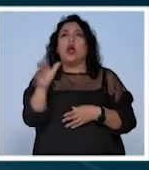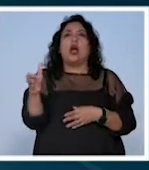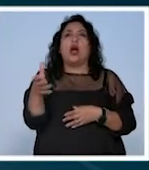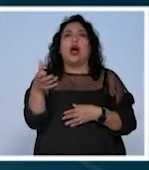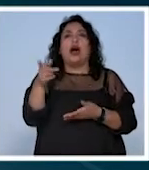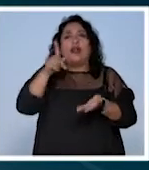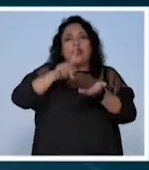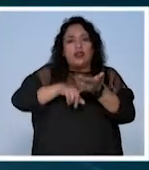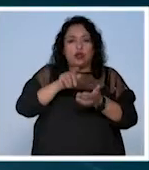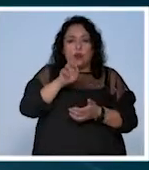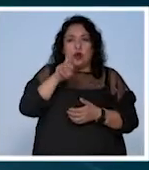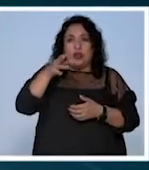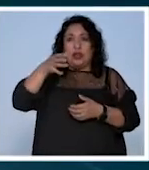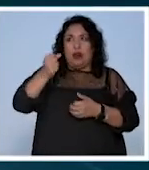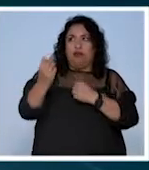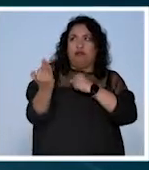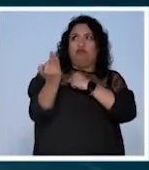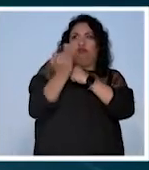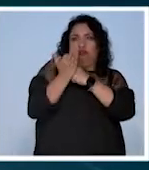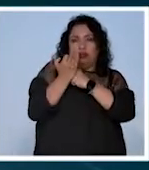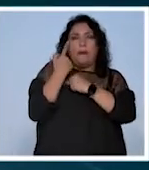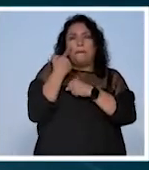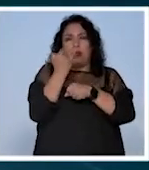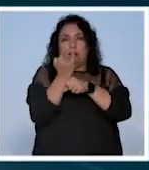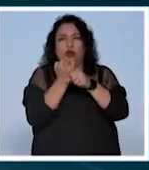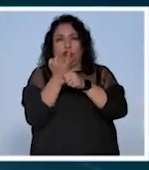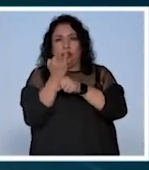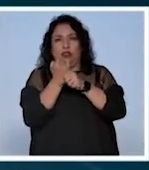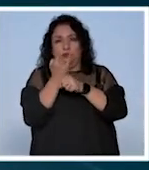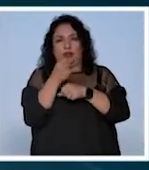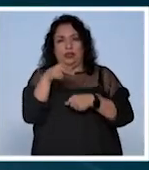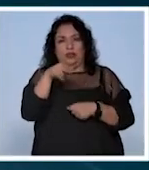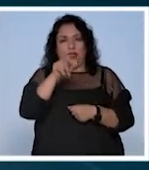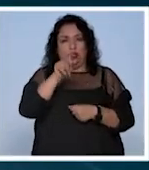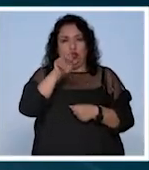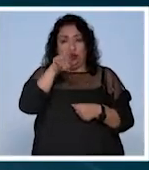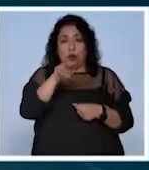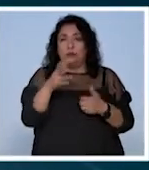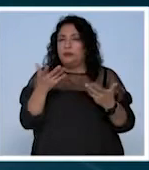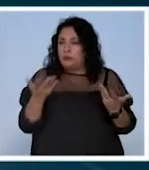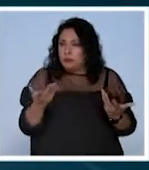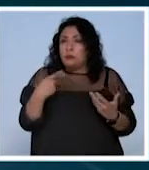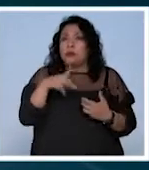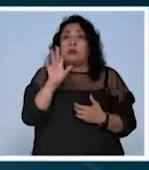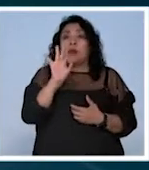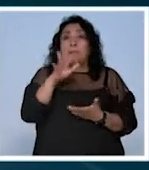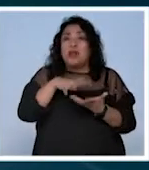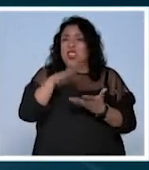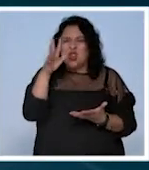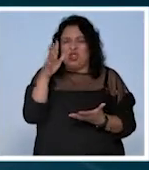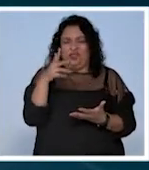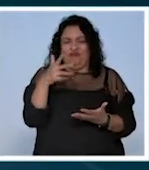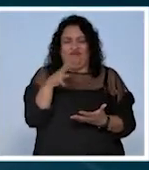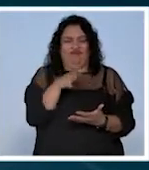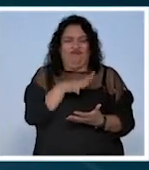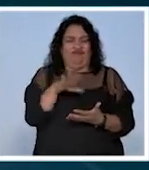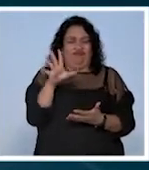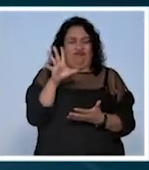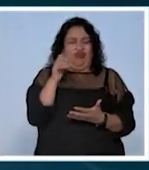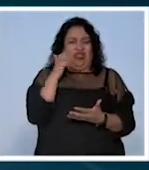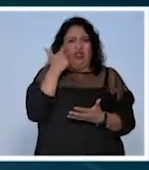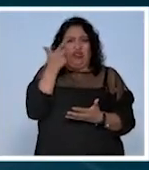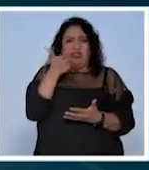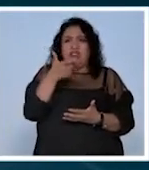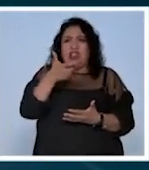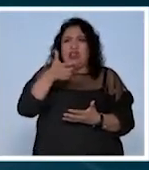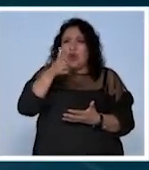las proteínas de la leche, encontró el estudio reportado en Nature. Pero incluso si la mayoría no la digiere, la leche ha